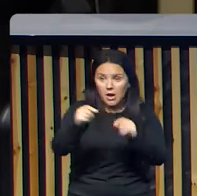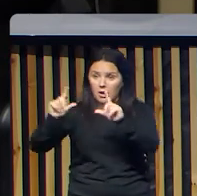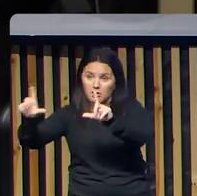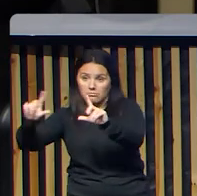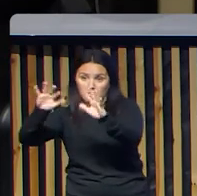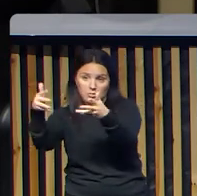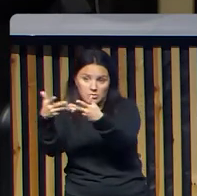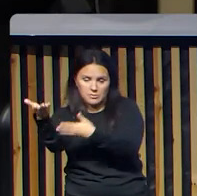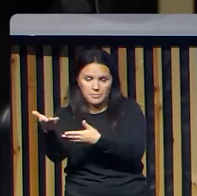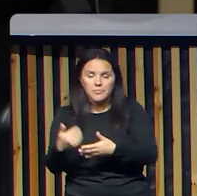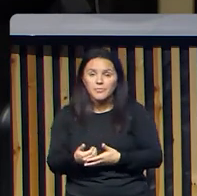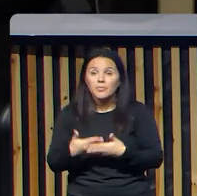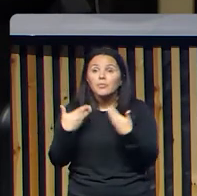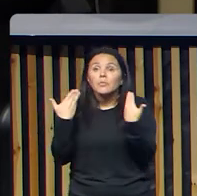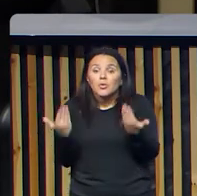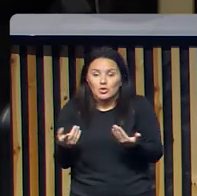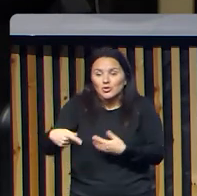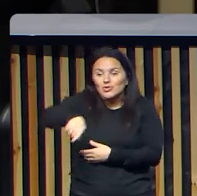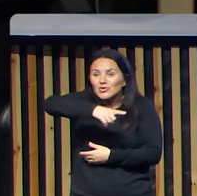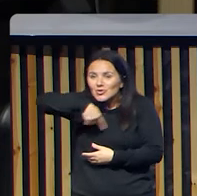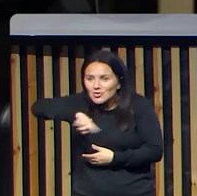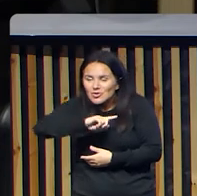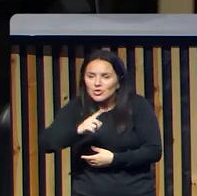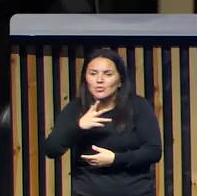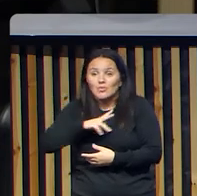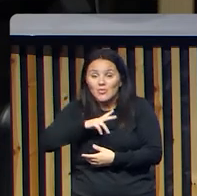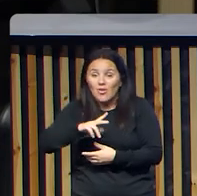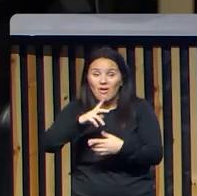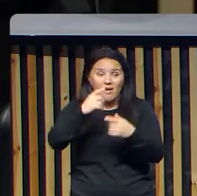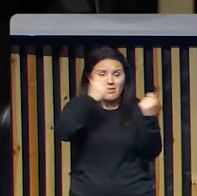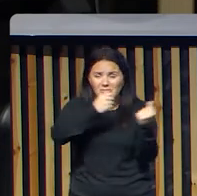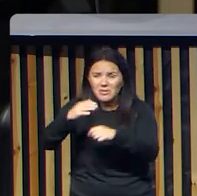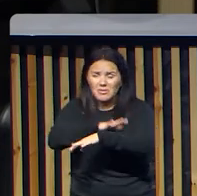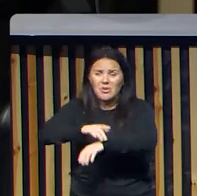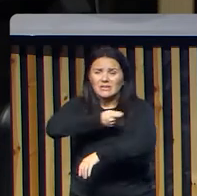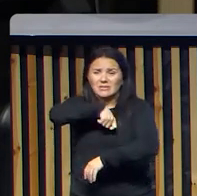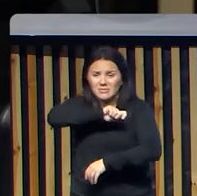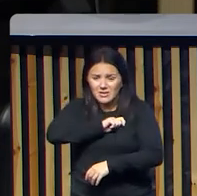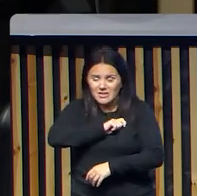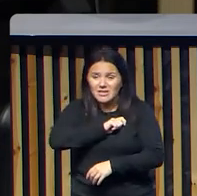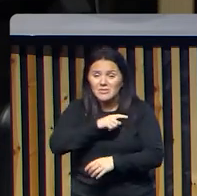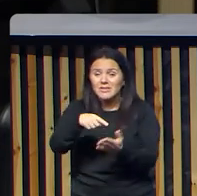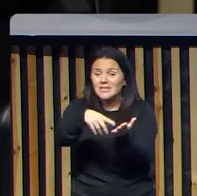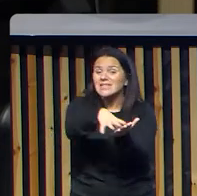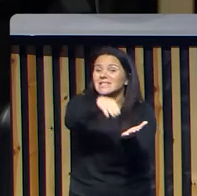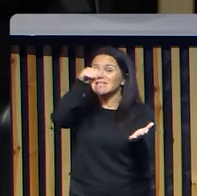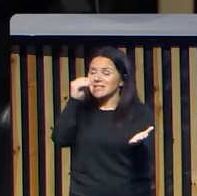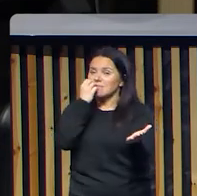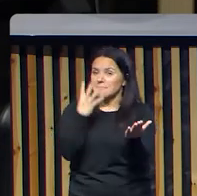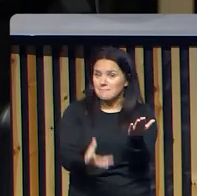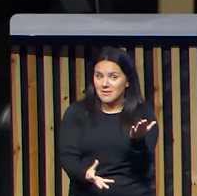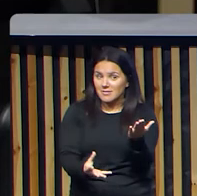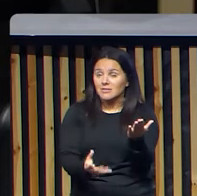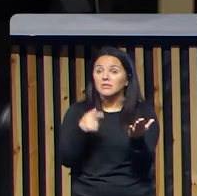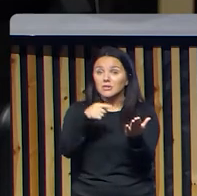por eso reclamamos que todas las instancias de la Administración española sean comprensibles y de este